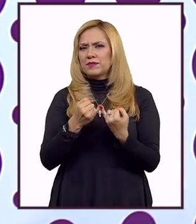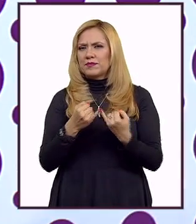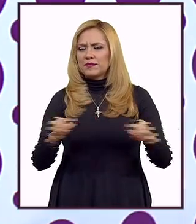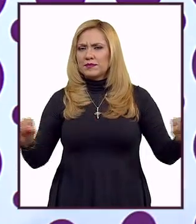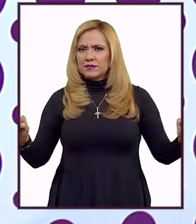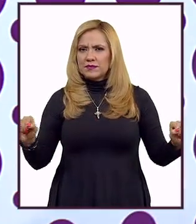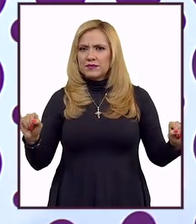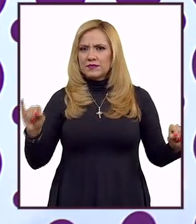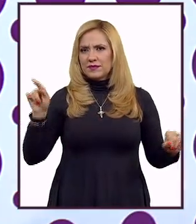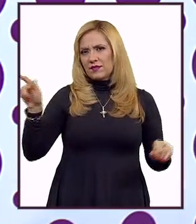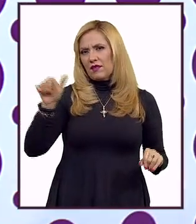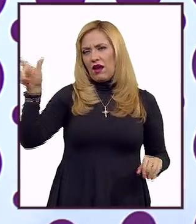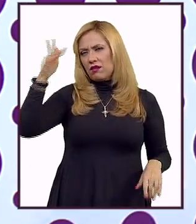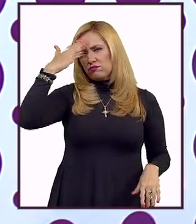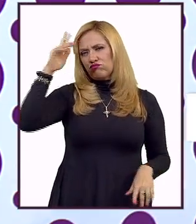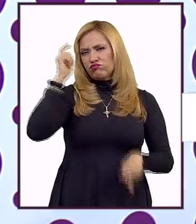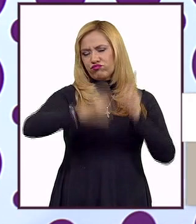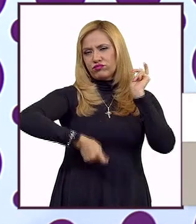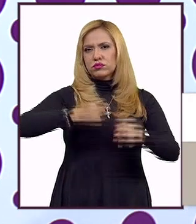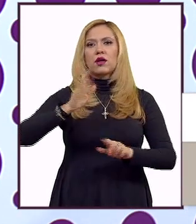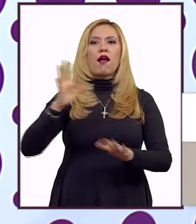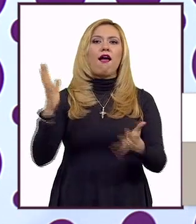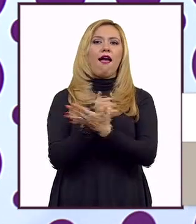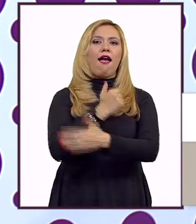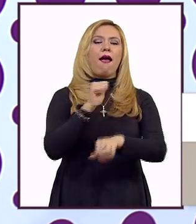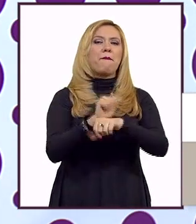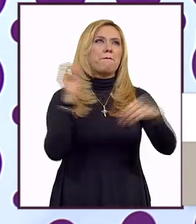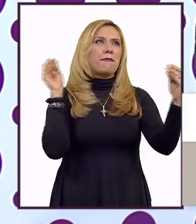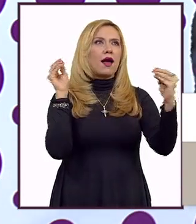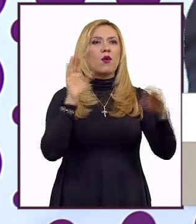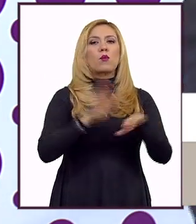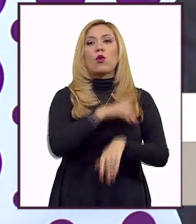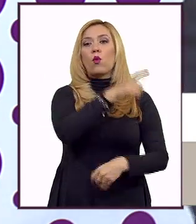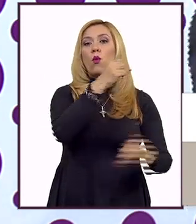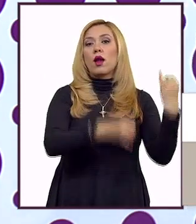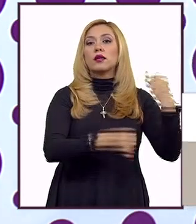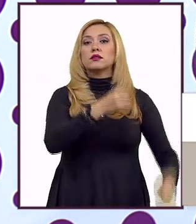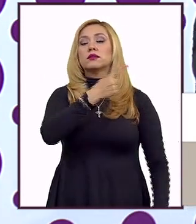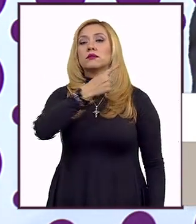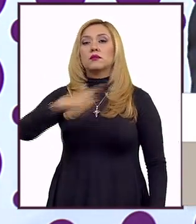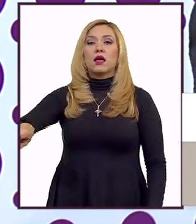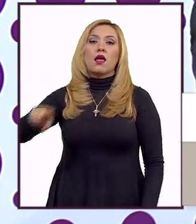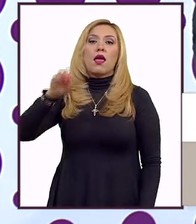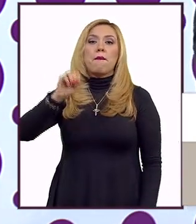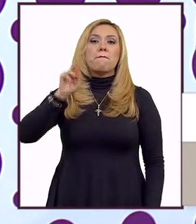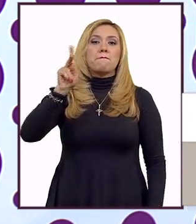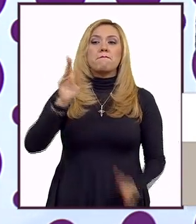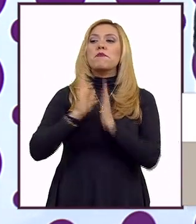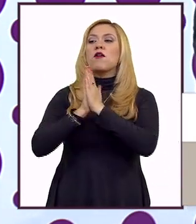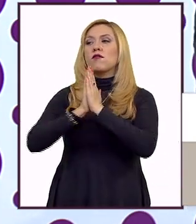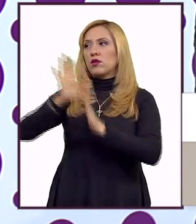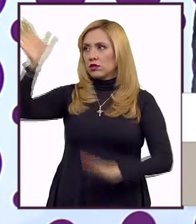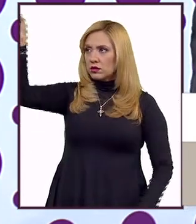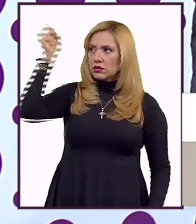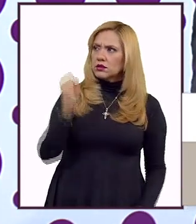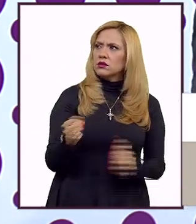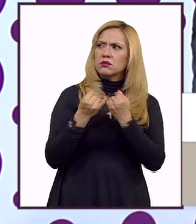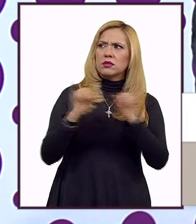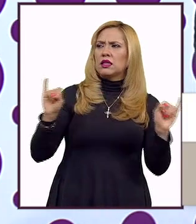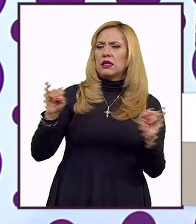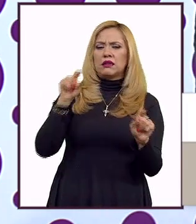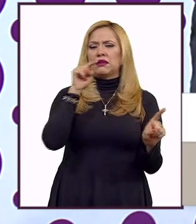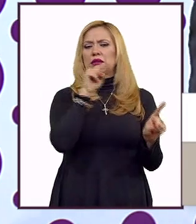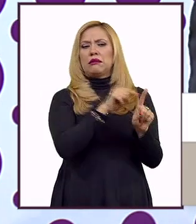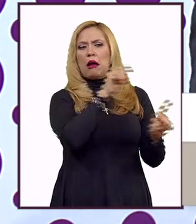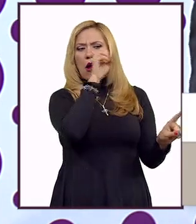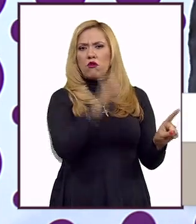amparo recientemente en el que un juez le ordena a un ministerio público atender un peritaje independiente. Es decir, el protocolo de Estambul es un elemento importante,